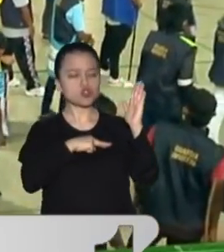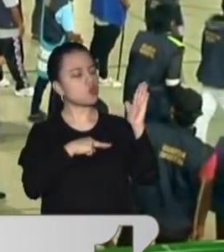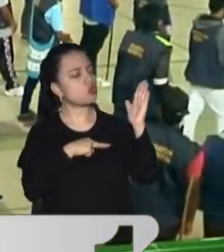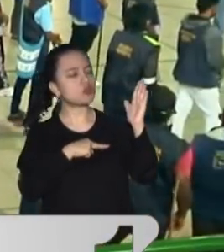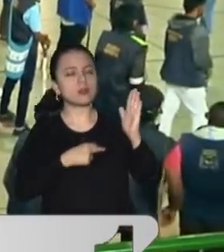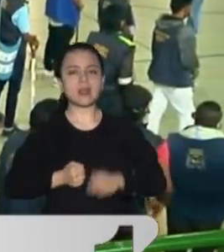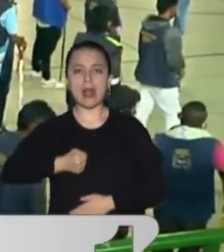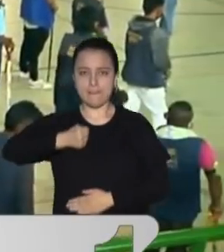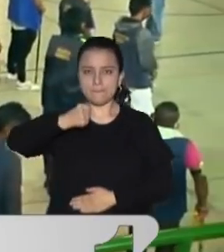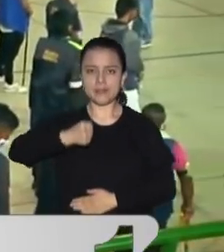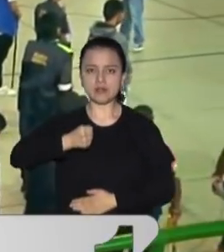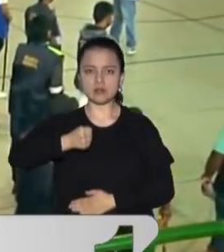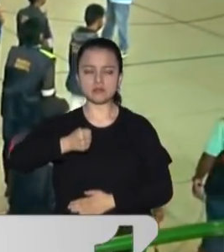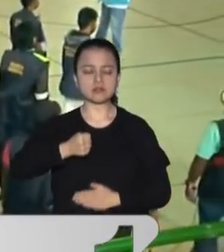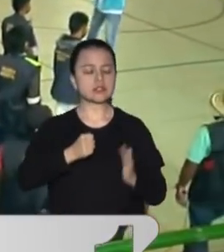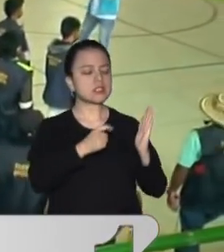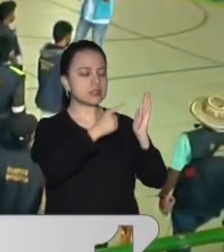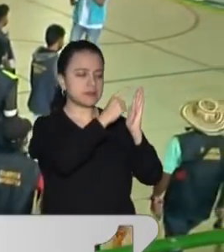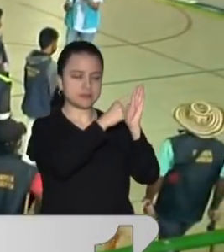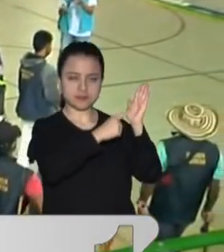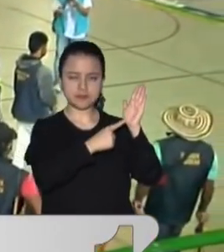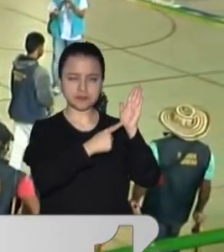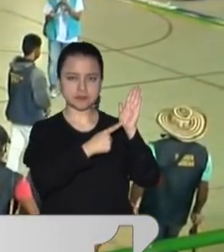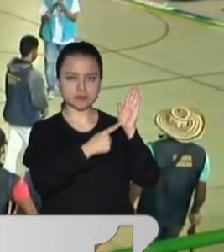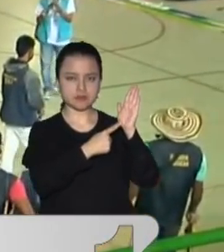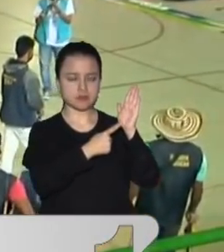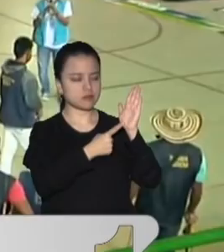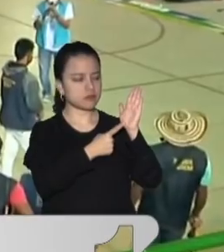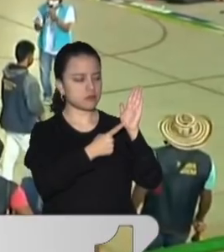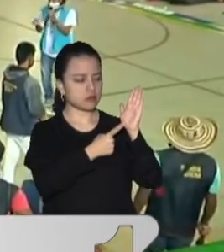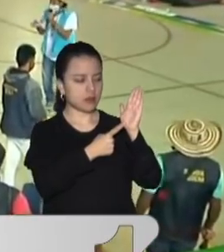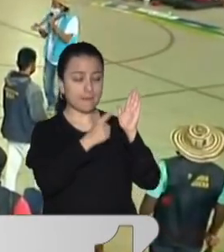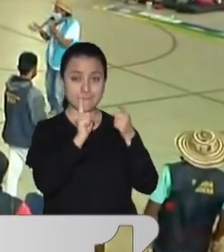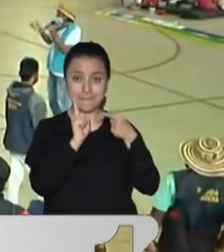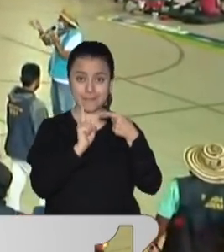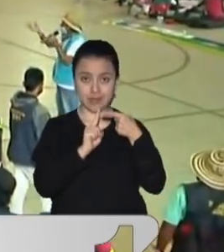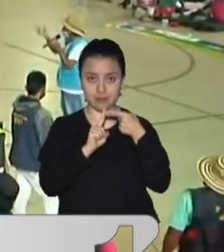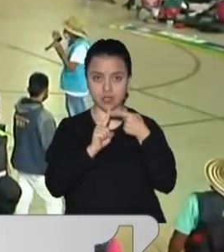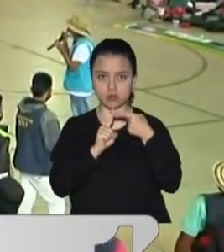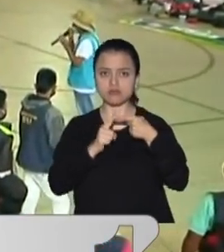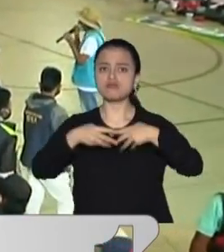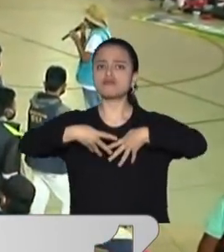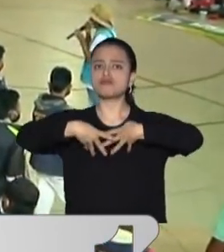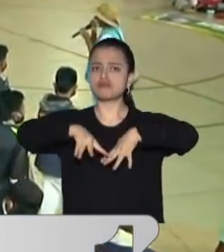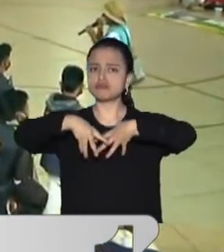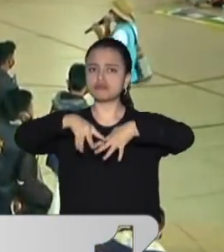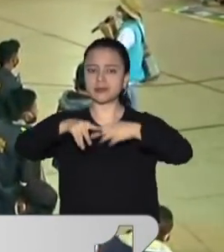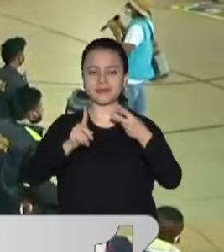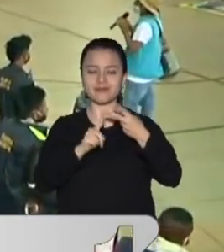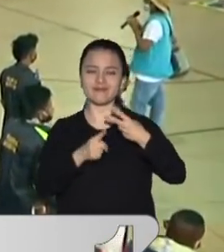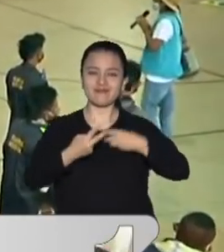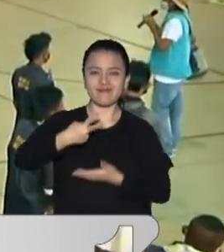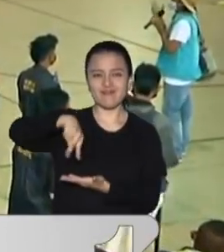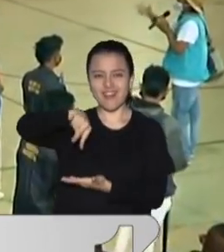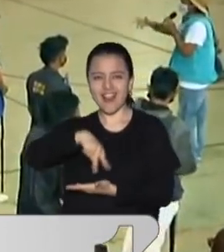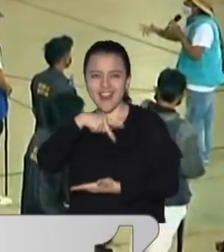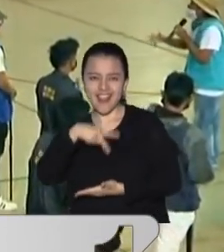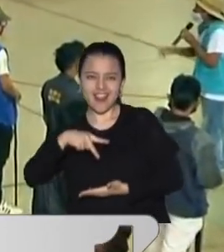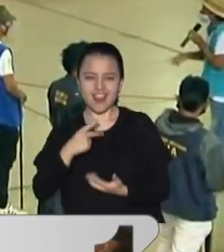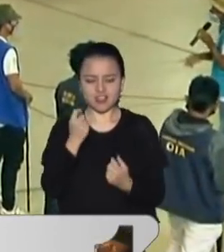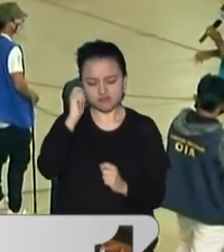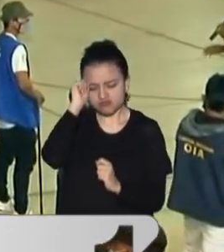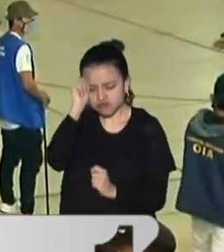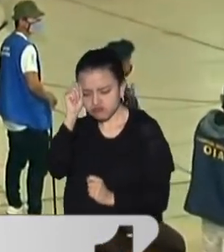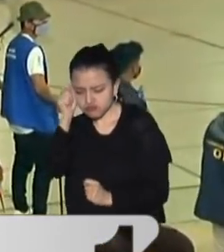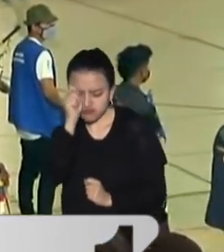de la Guardia Indígena, está dada de que vamos a estar marchando, vamos a estar danzando, vamos a demostrar nuestras